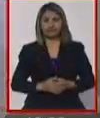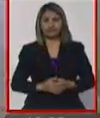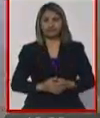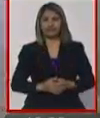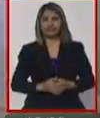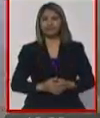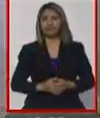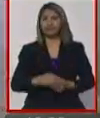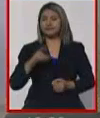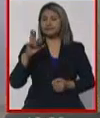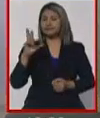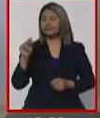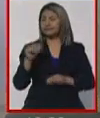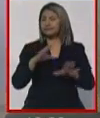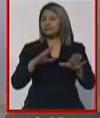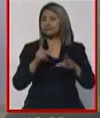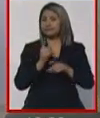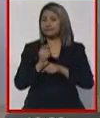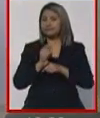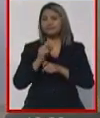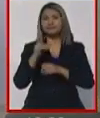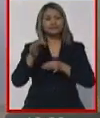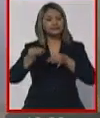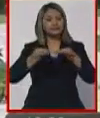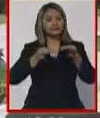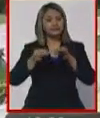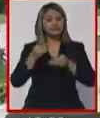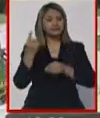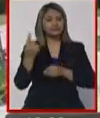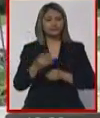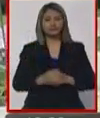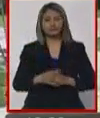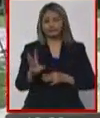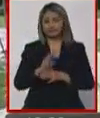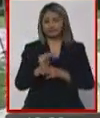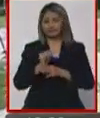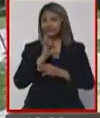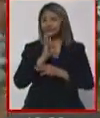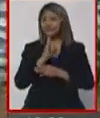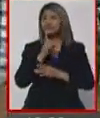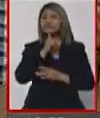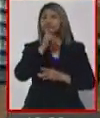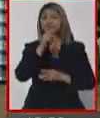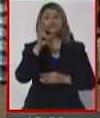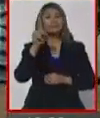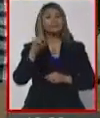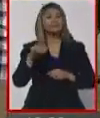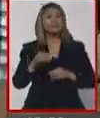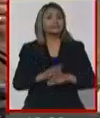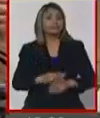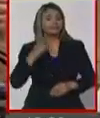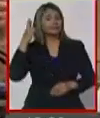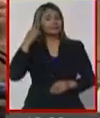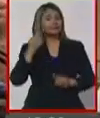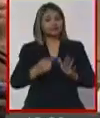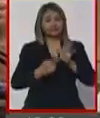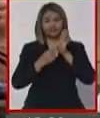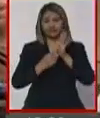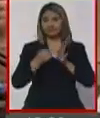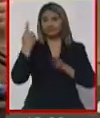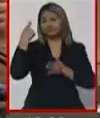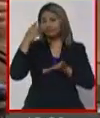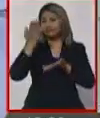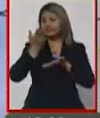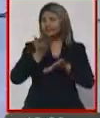Entonces, no estamos haciendo actividades técnicas, estamos socializando. El ministro aseguró de que no habría ningún argumento para presentar este recurso y